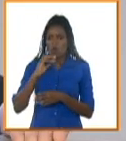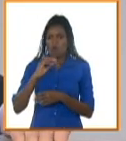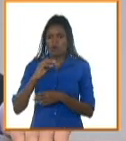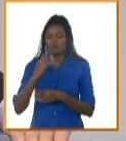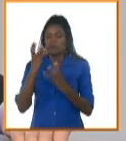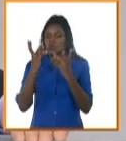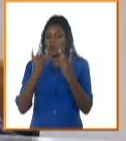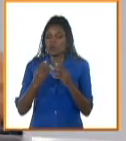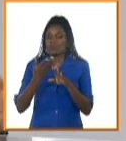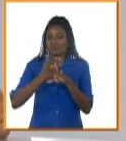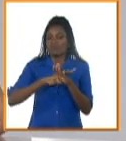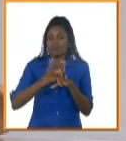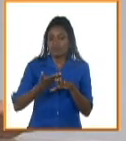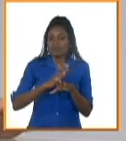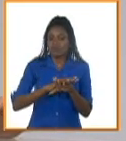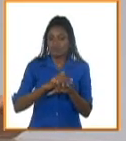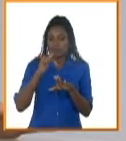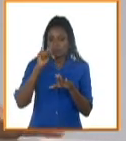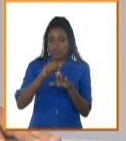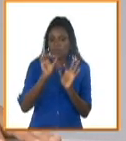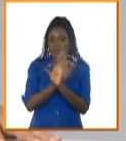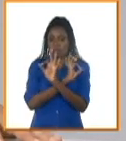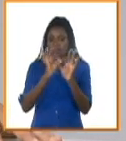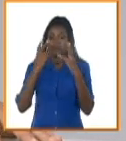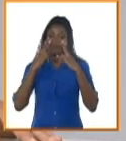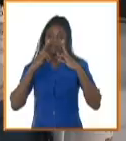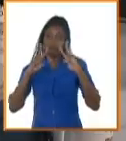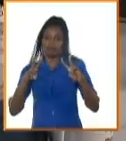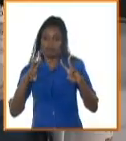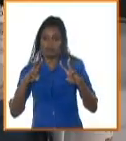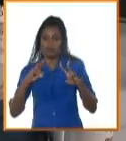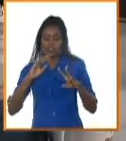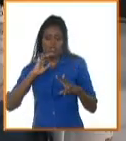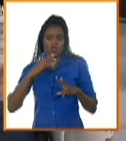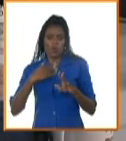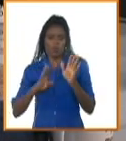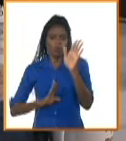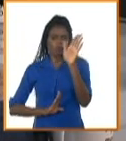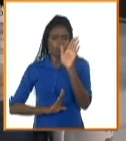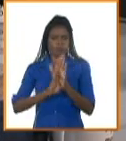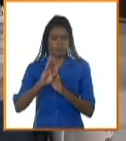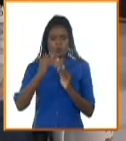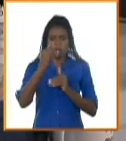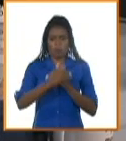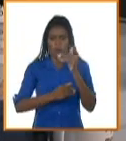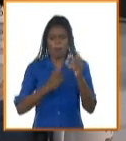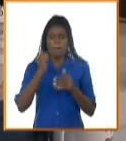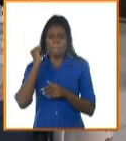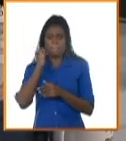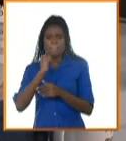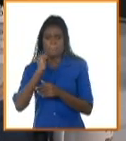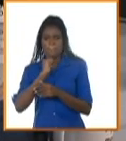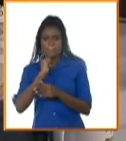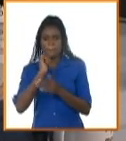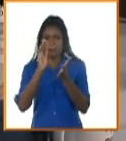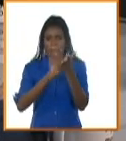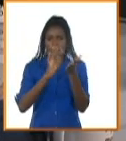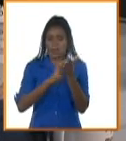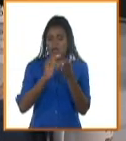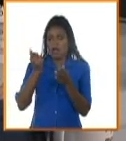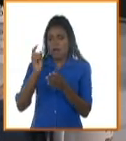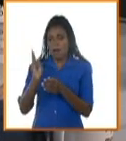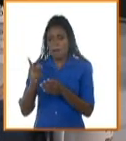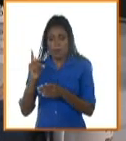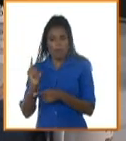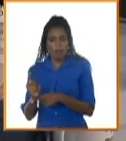para ellos desde el punto de vista de su calidad de vida cómo avanzar en ese propósito de que haya más comercio electrónico de que se usen más las plataformas